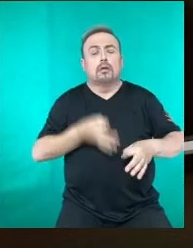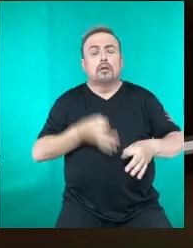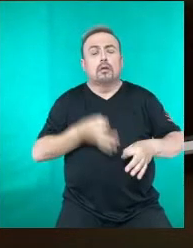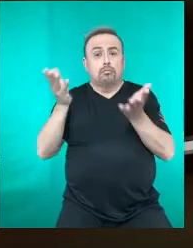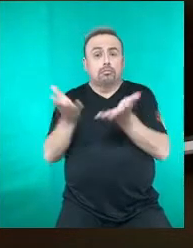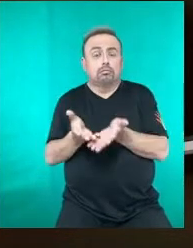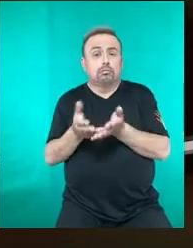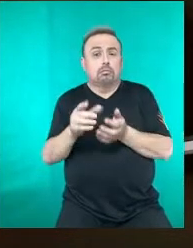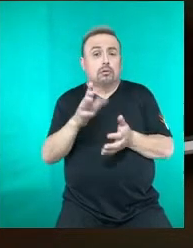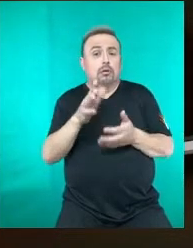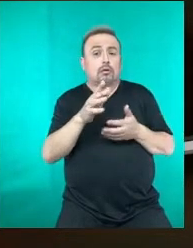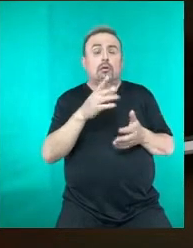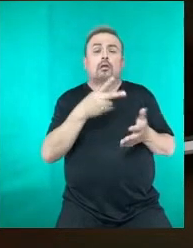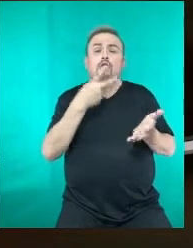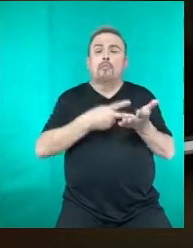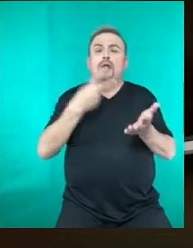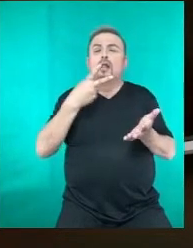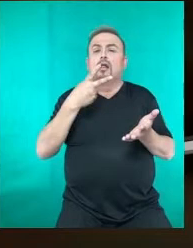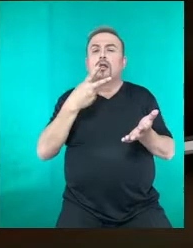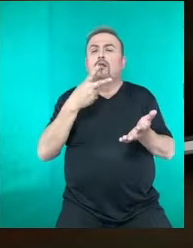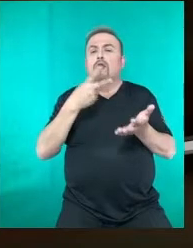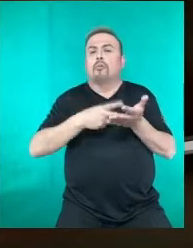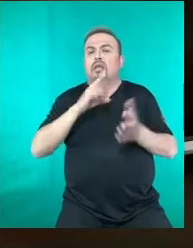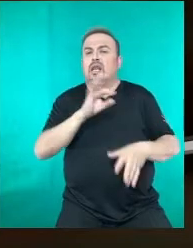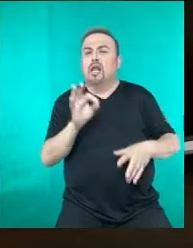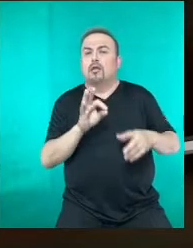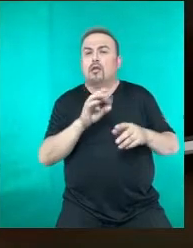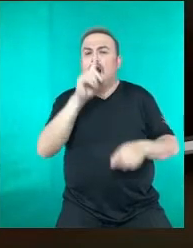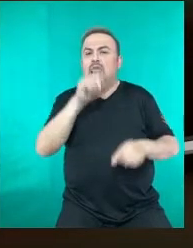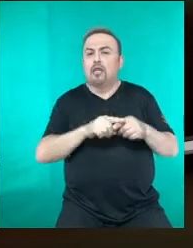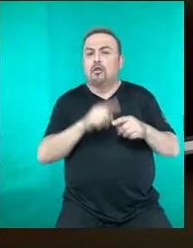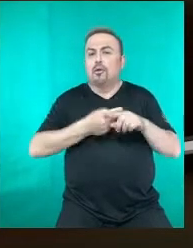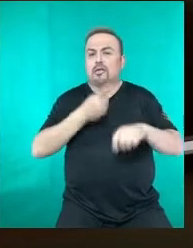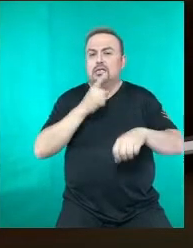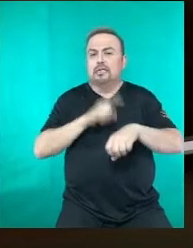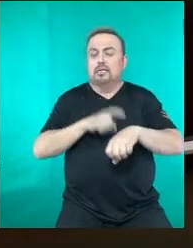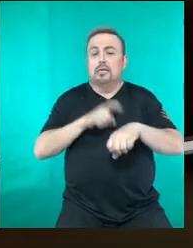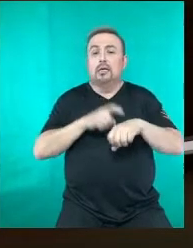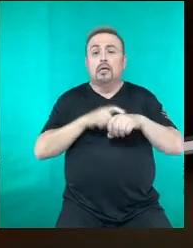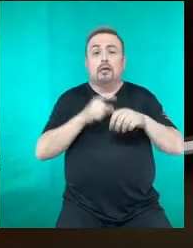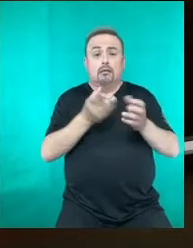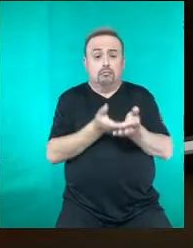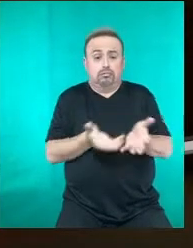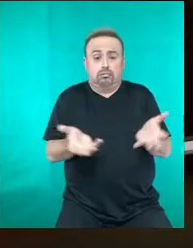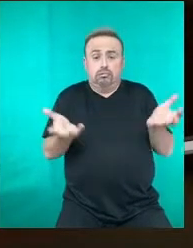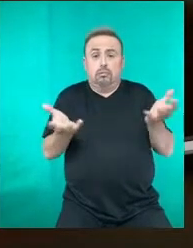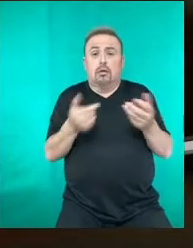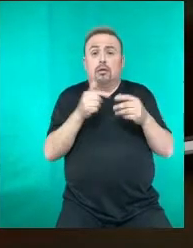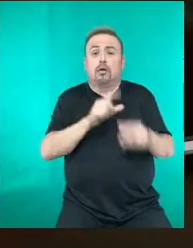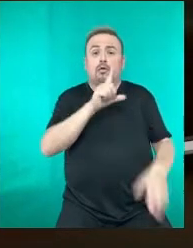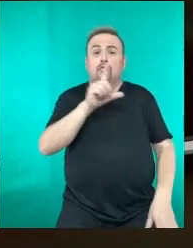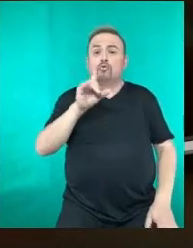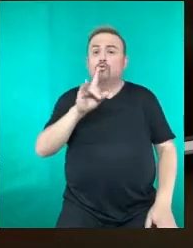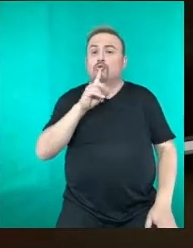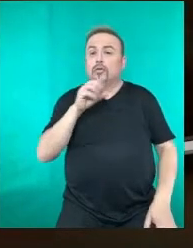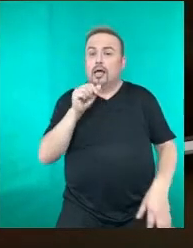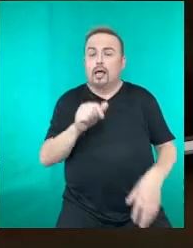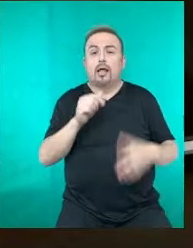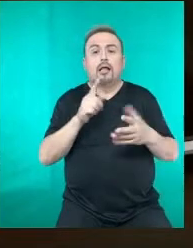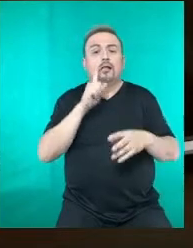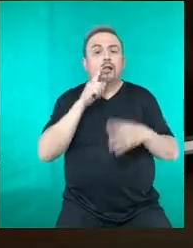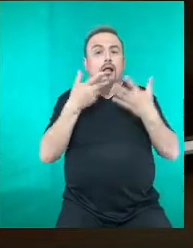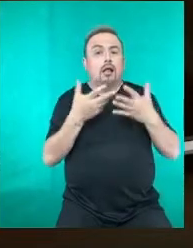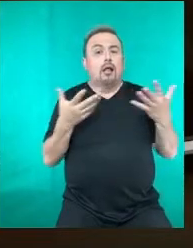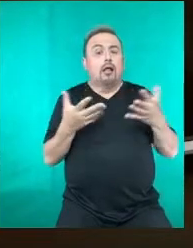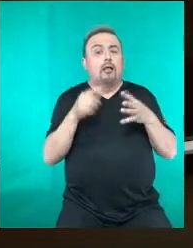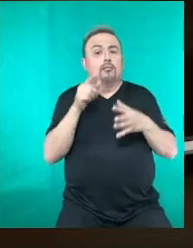a los 1.000 o 1.500 litros por segundo. Se está construyendo en base Chironta, eso va a hacer que Utah eventualmente tenga alguna vulnerabilidad